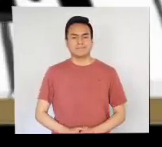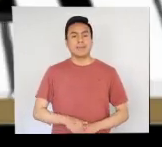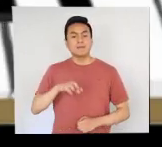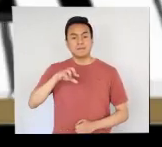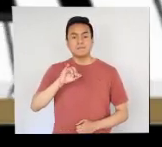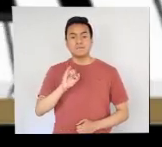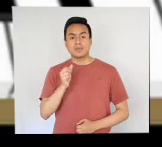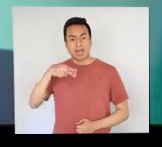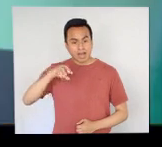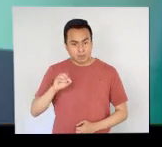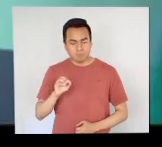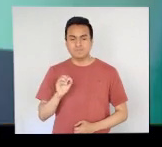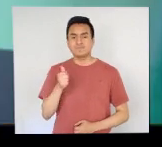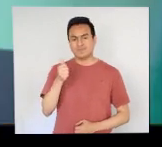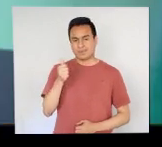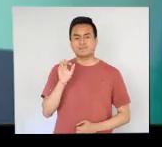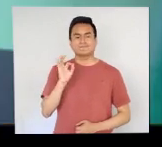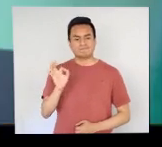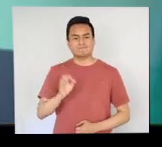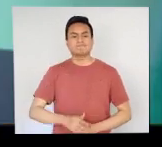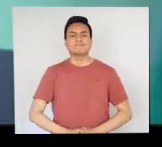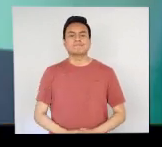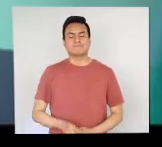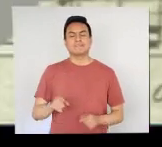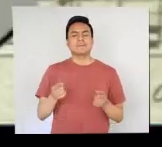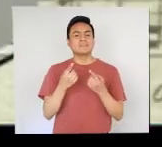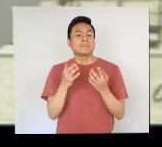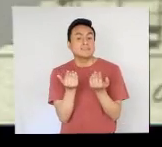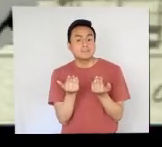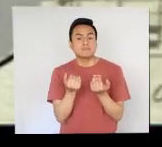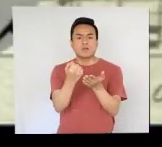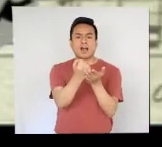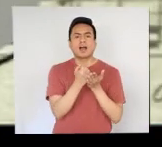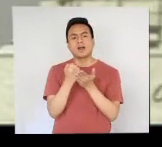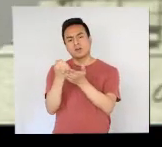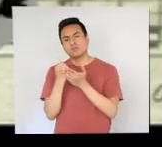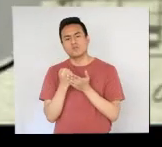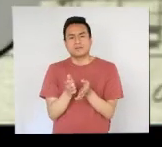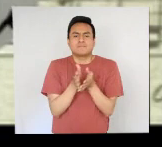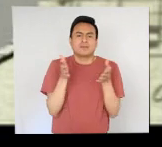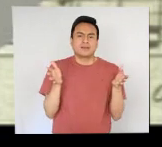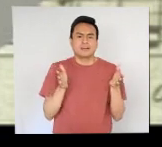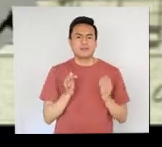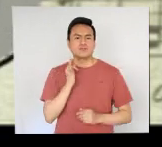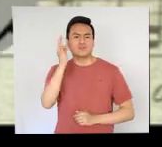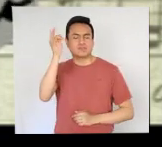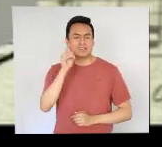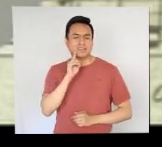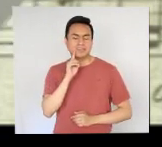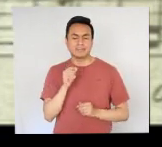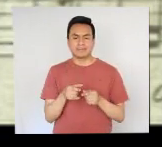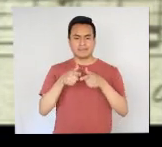El piano. ¡Bien, un piano! Necesito ayuda para